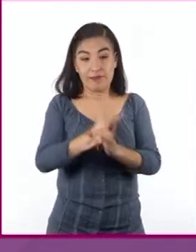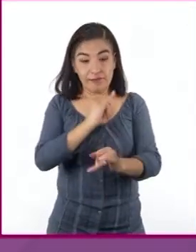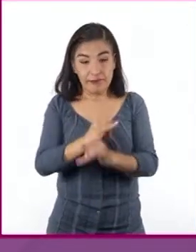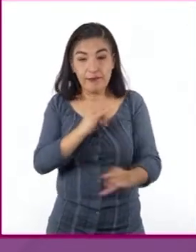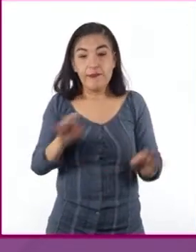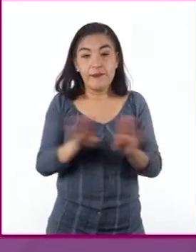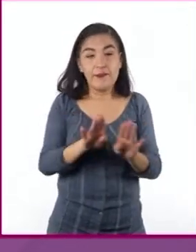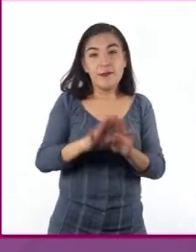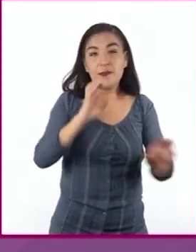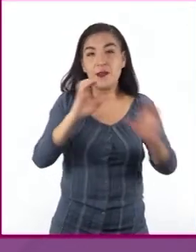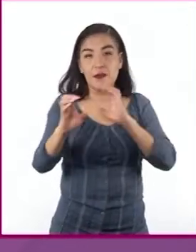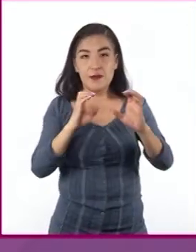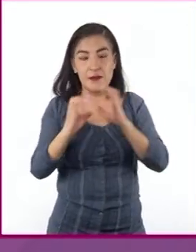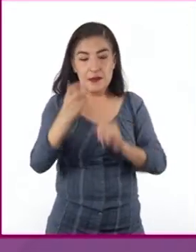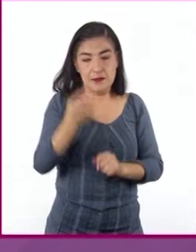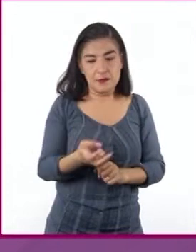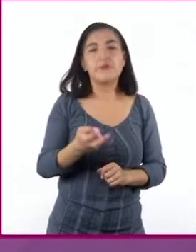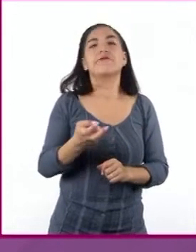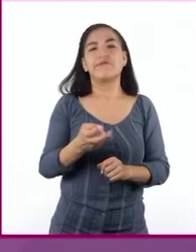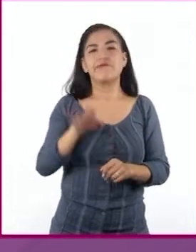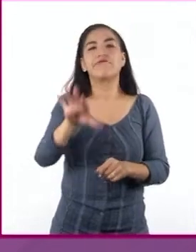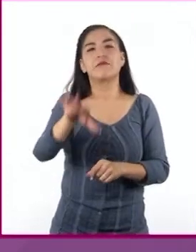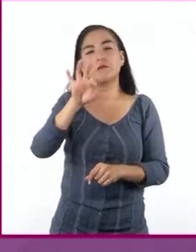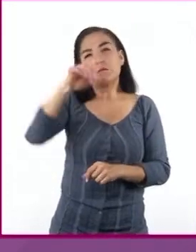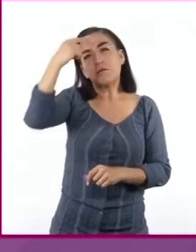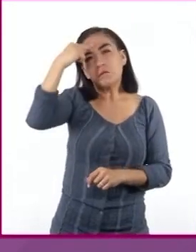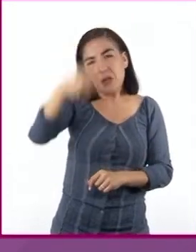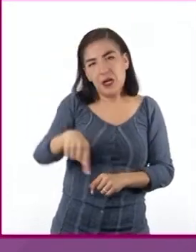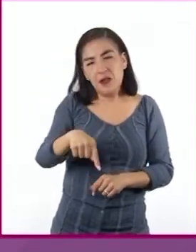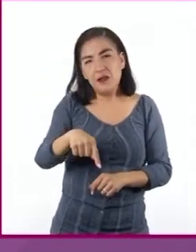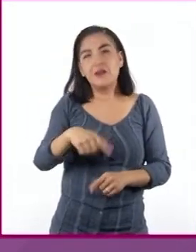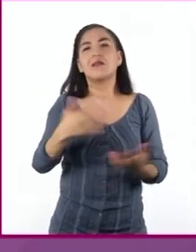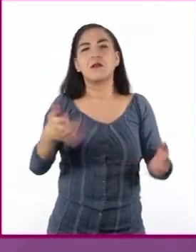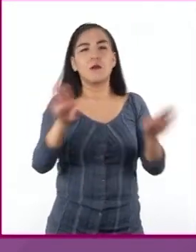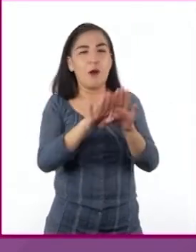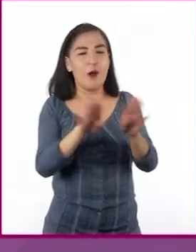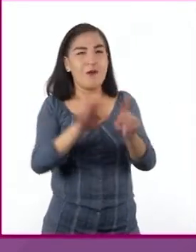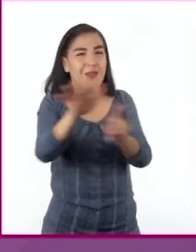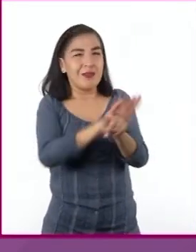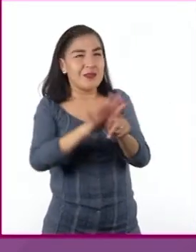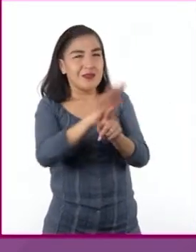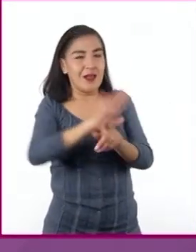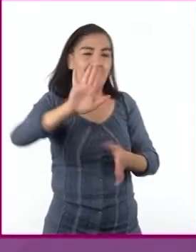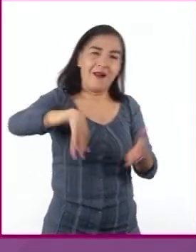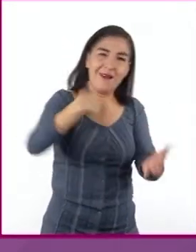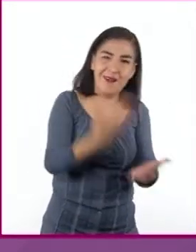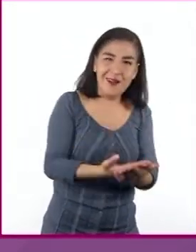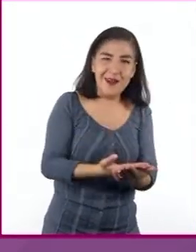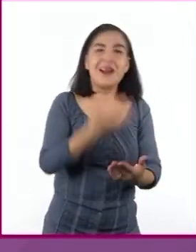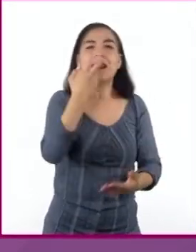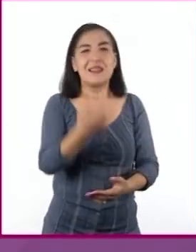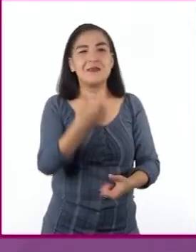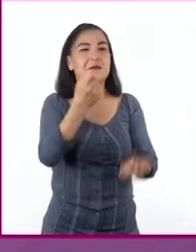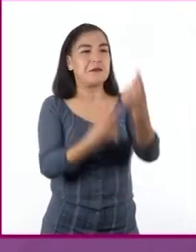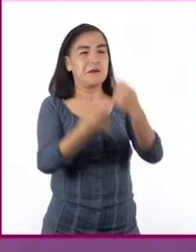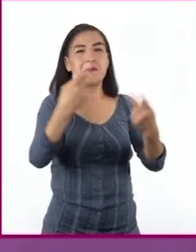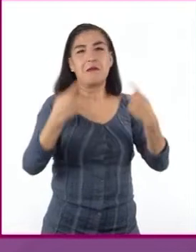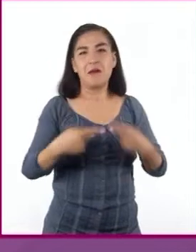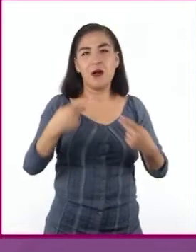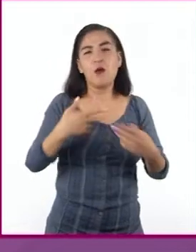de comunicación se emplean estrategias para tratar de convencerles de que determinadas